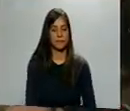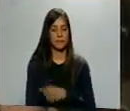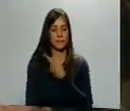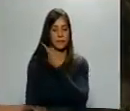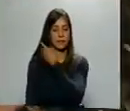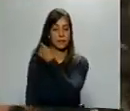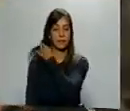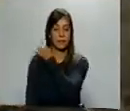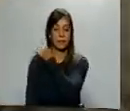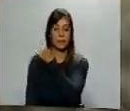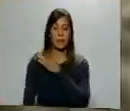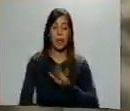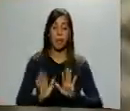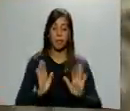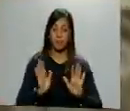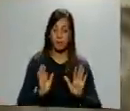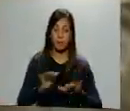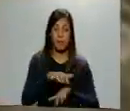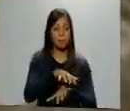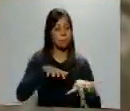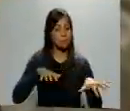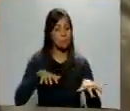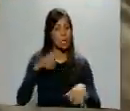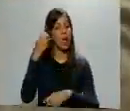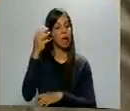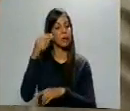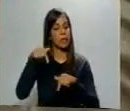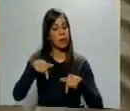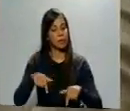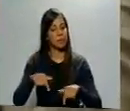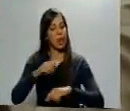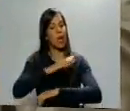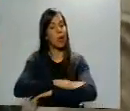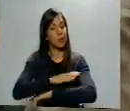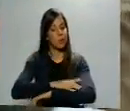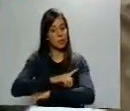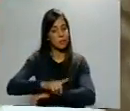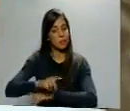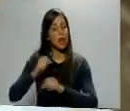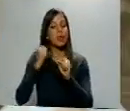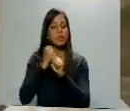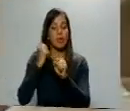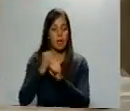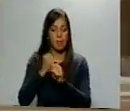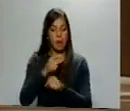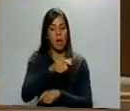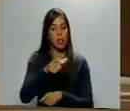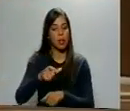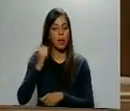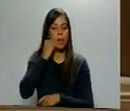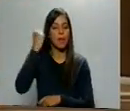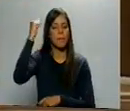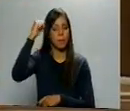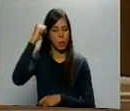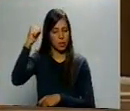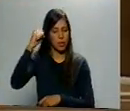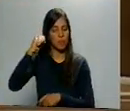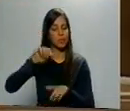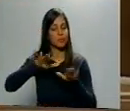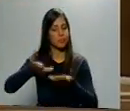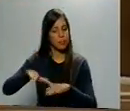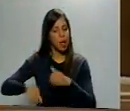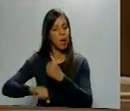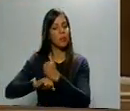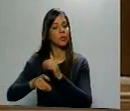Ha cumplido esta asamblea constituyente con un clamor de los trabajadores, retomamos sus banderas, garantizamos sus